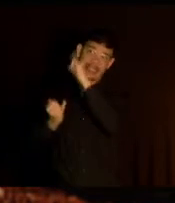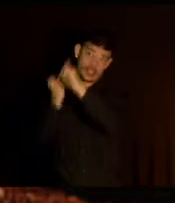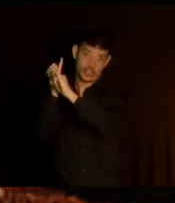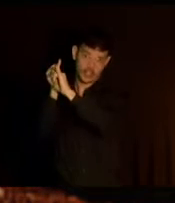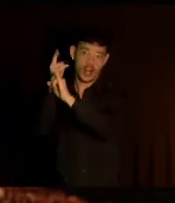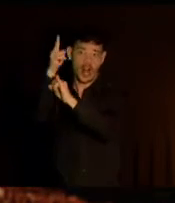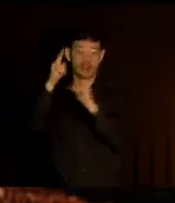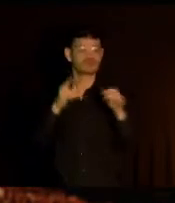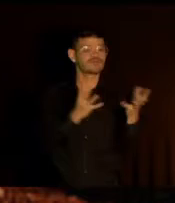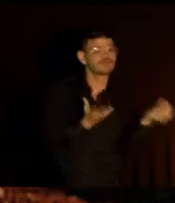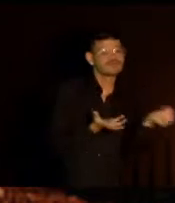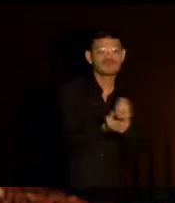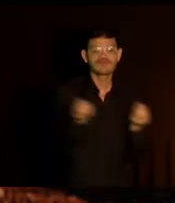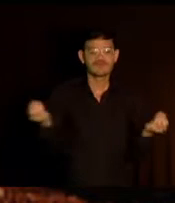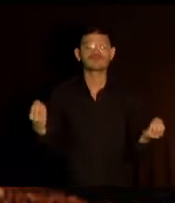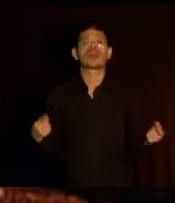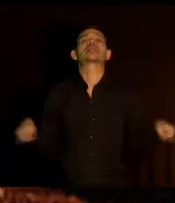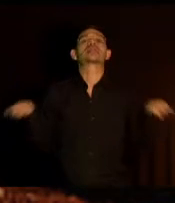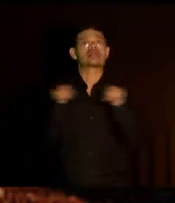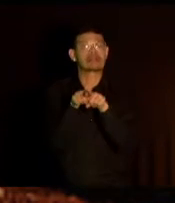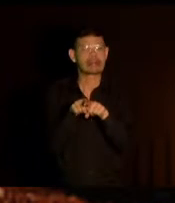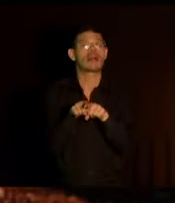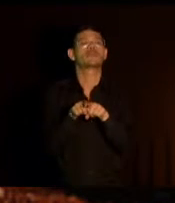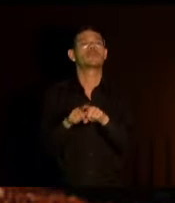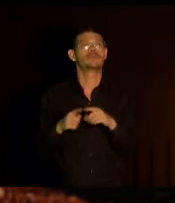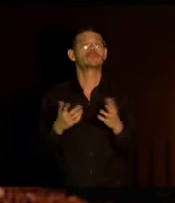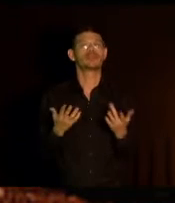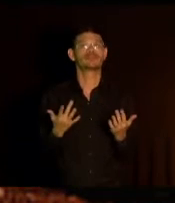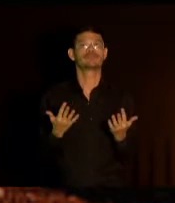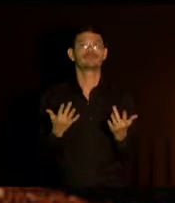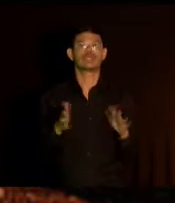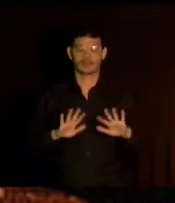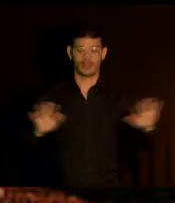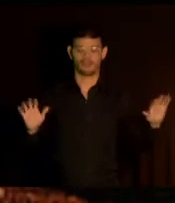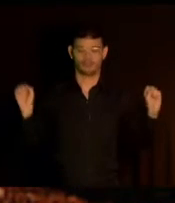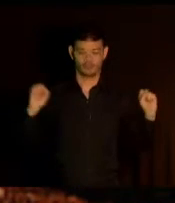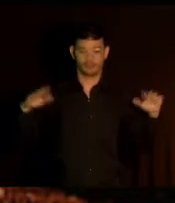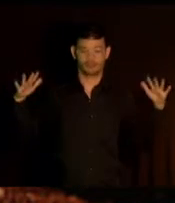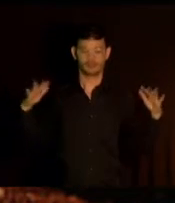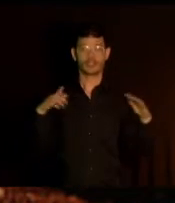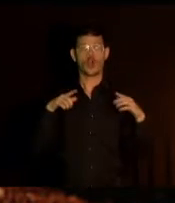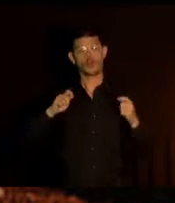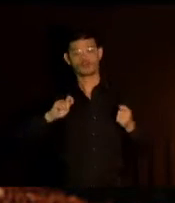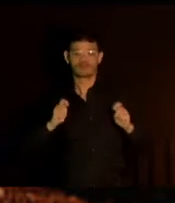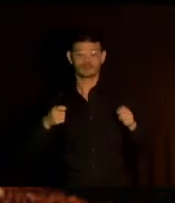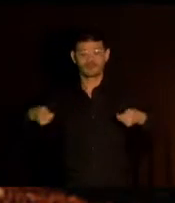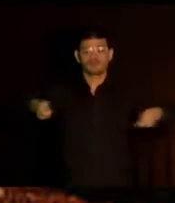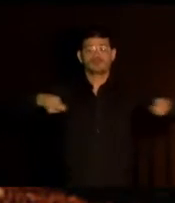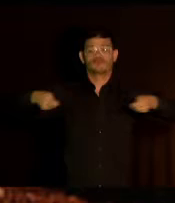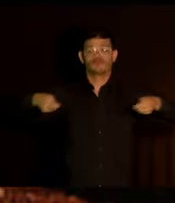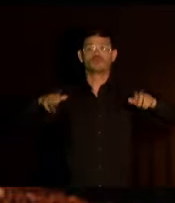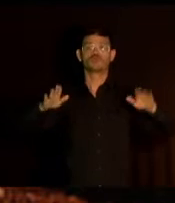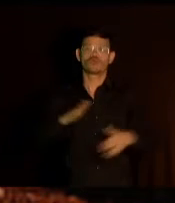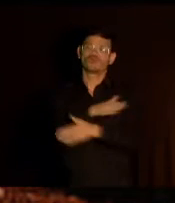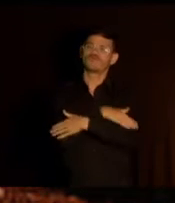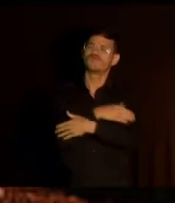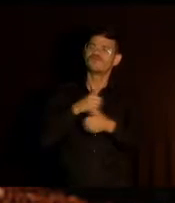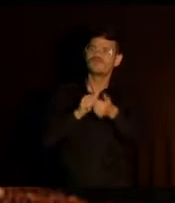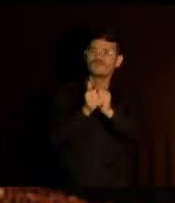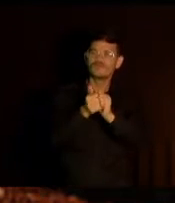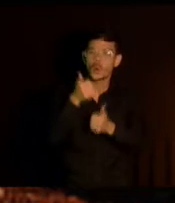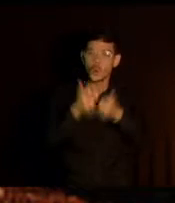internacionales han dejado de la gobernanza de estas disciplinas. Como por